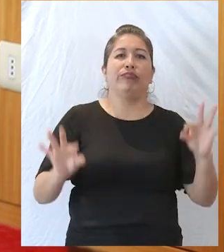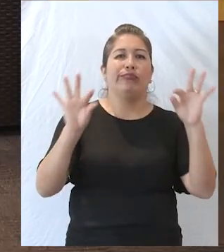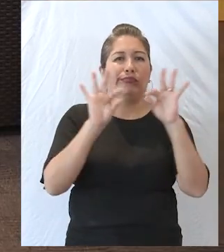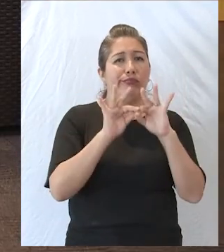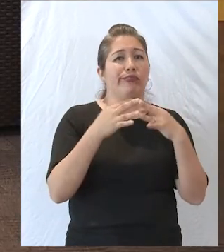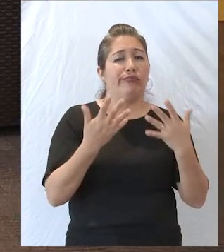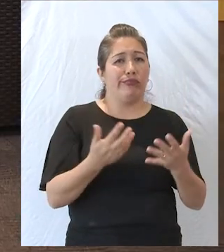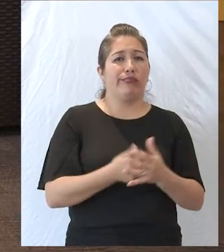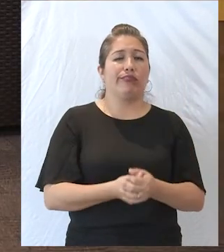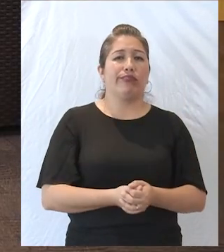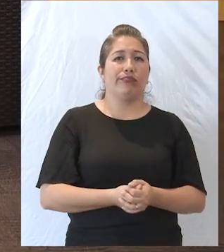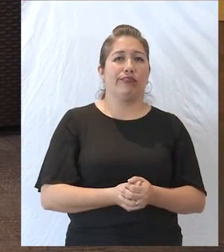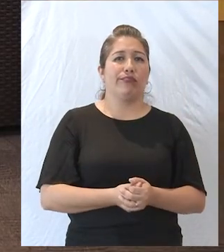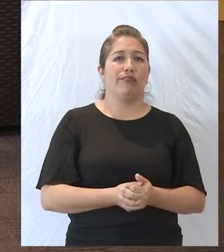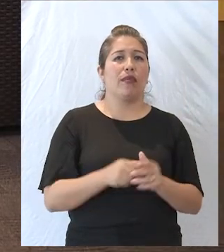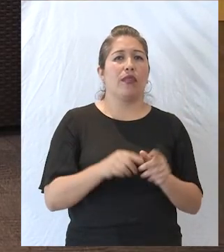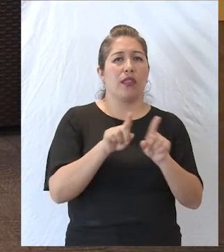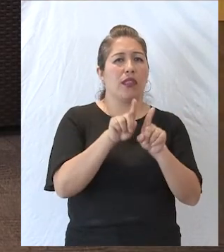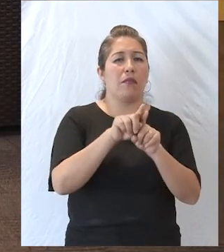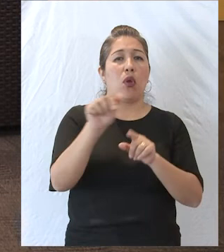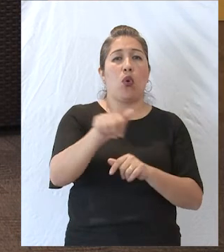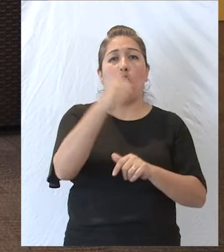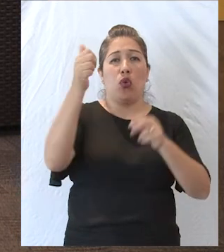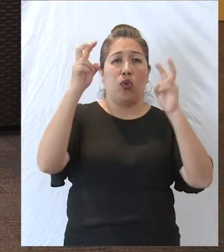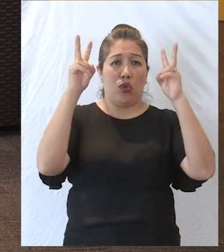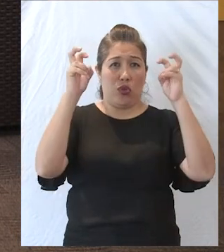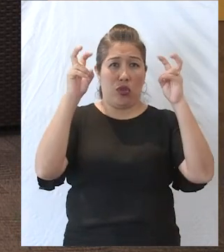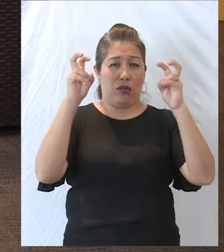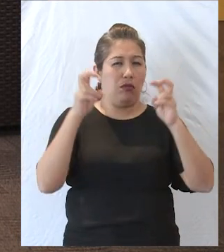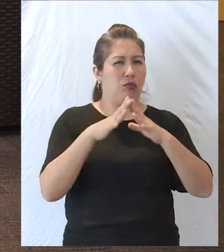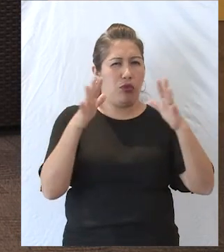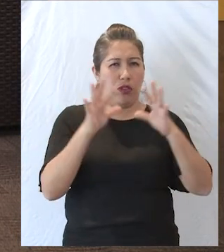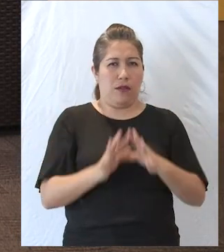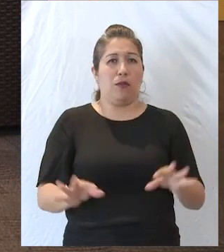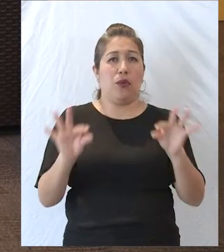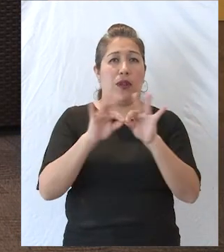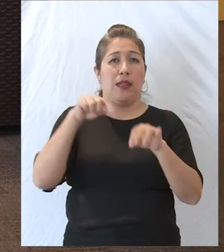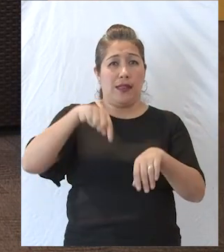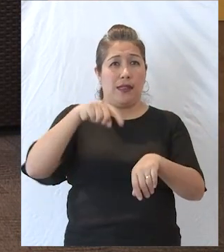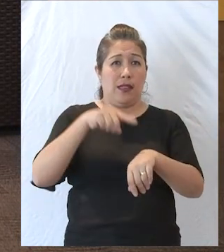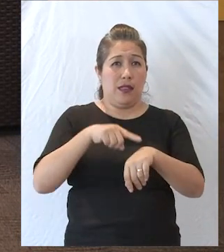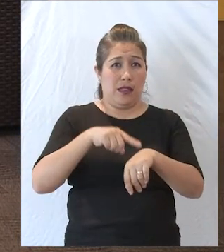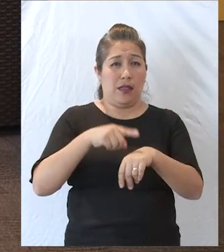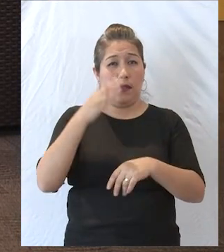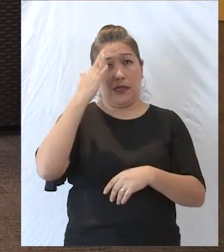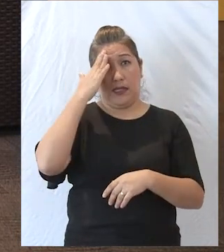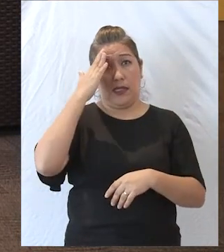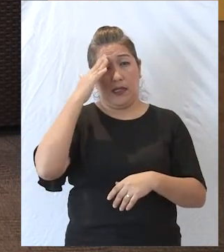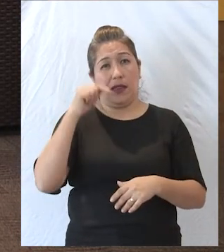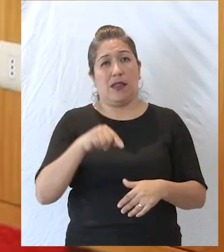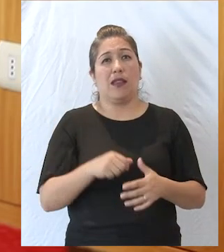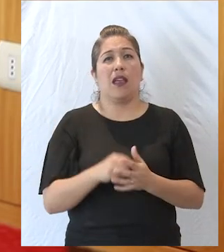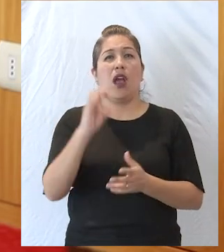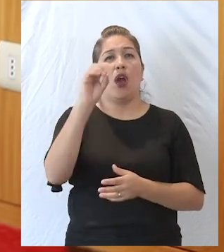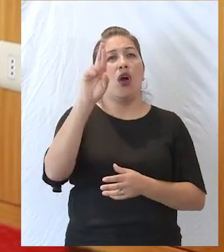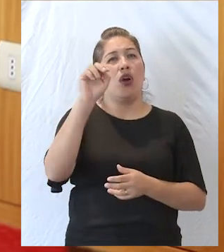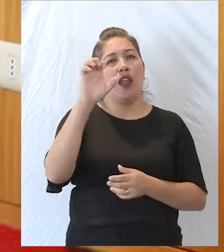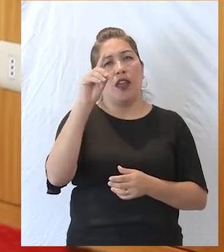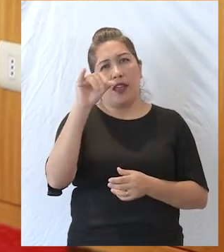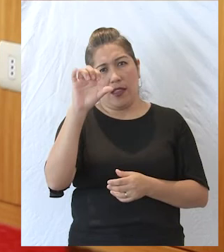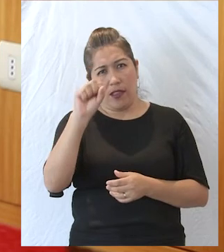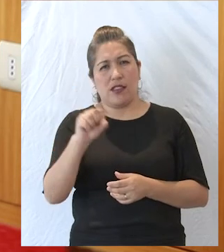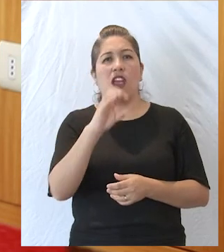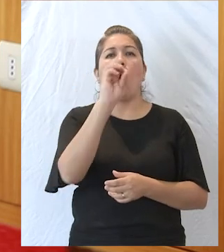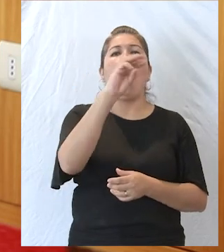central, ¿no? En esto de la fiscalía. Y otro tema importantísimo, en estos momentos, por ejemplo, usted sabe muy bien que